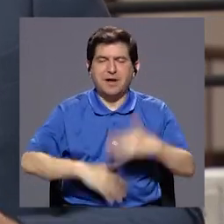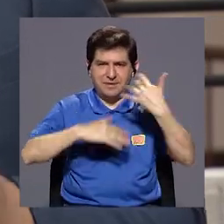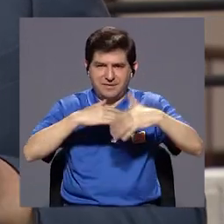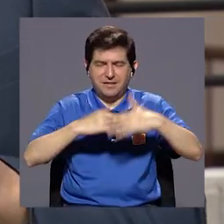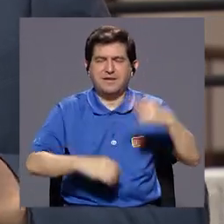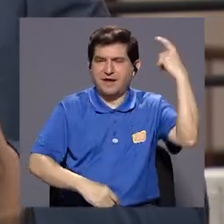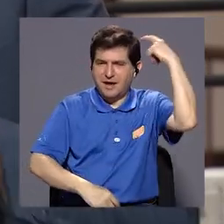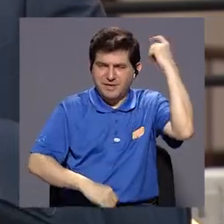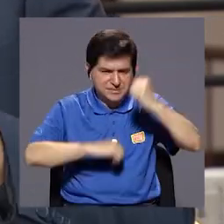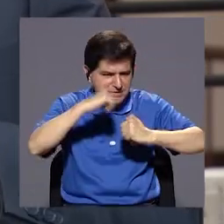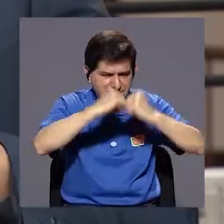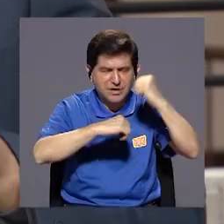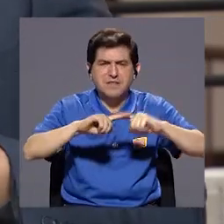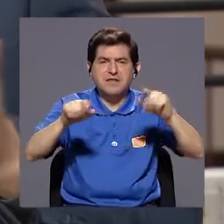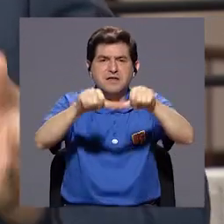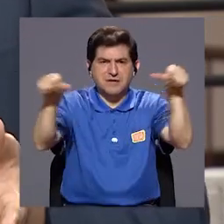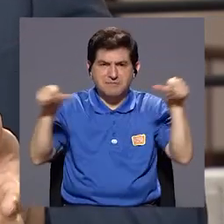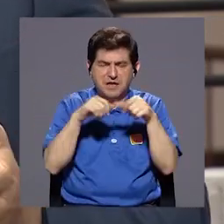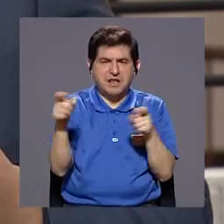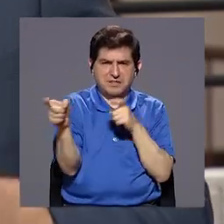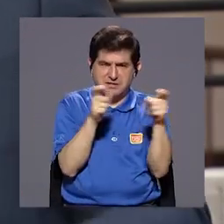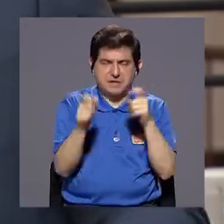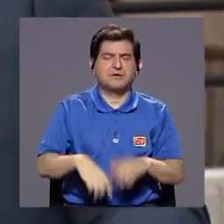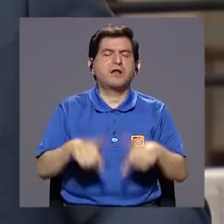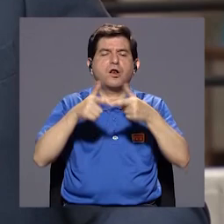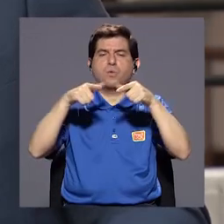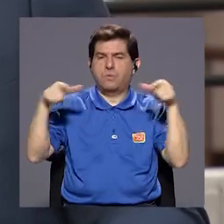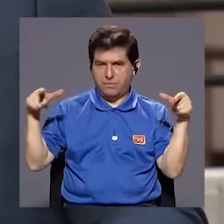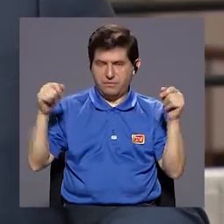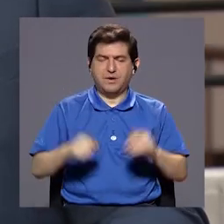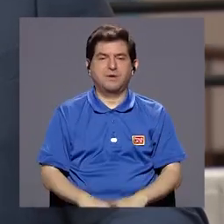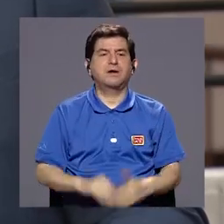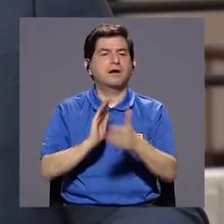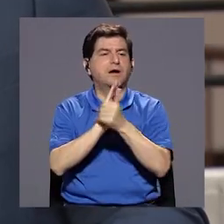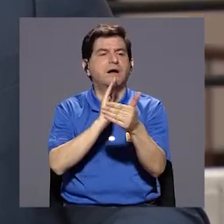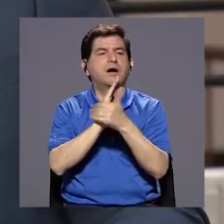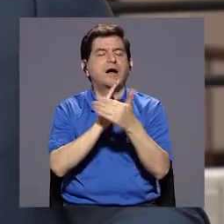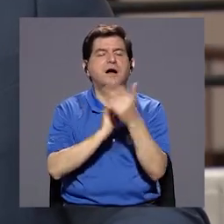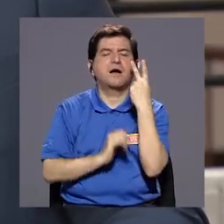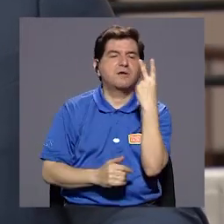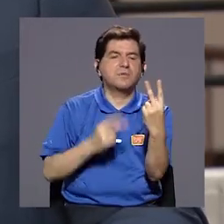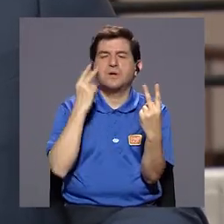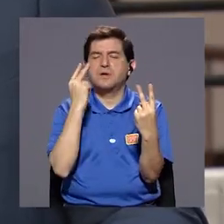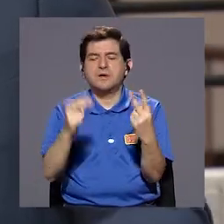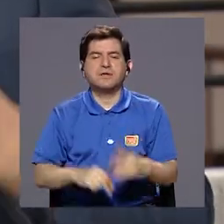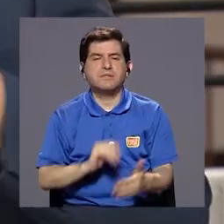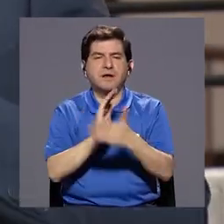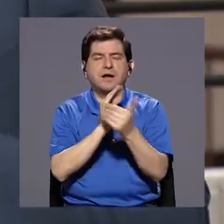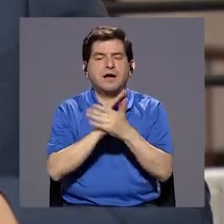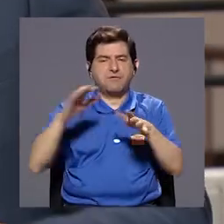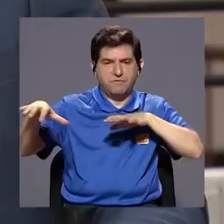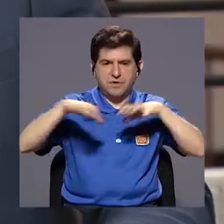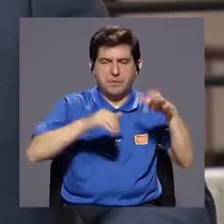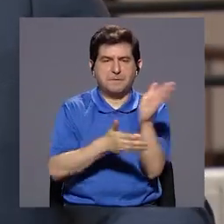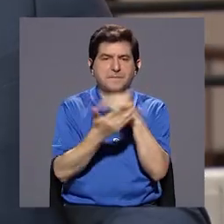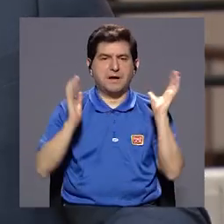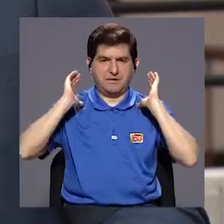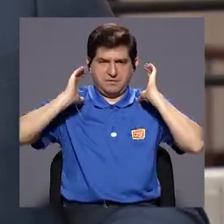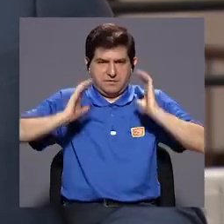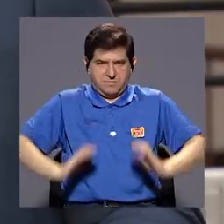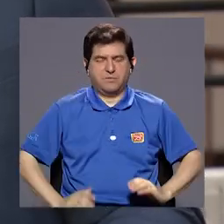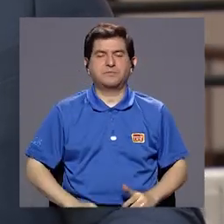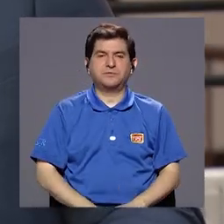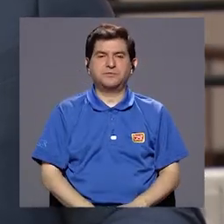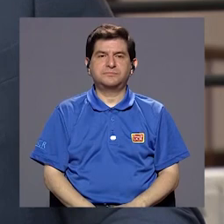El cerebro está estructurado por zonas, hay zonas que controlan, por ejemplo, el lenguaje, la capacidad para ver, la capacidad para mover una parte del